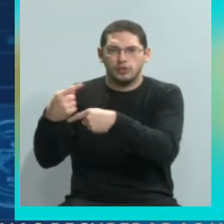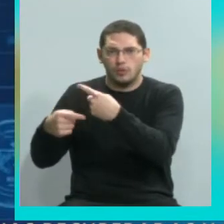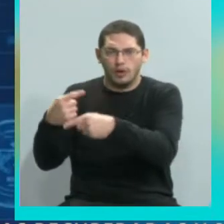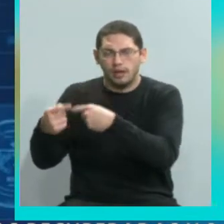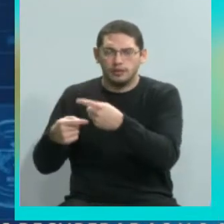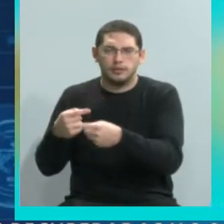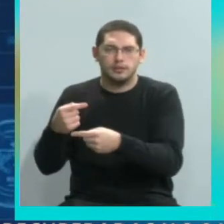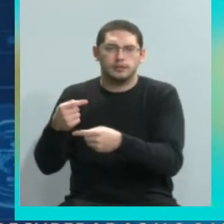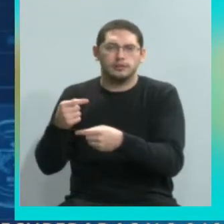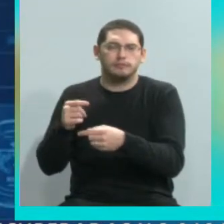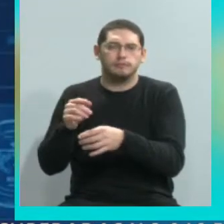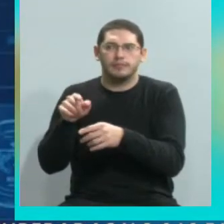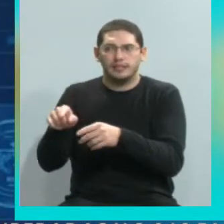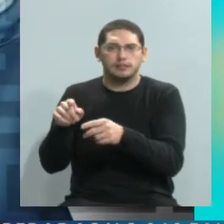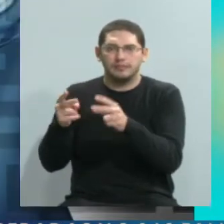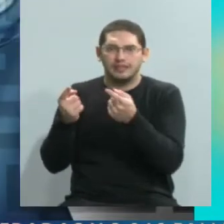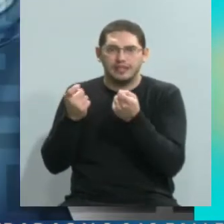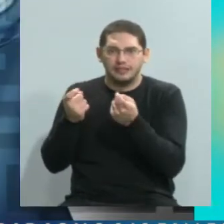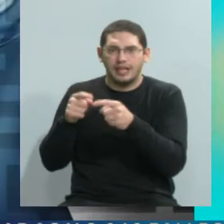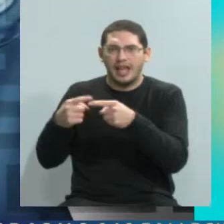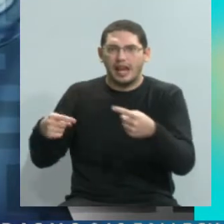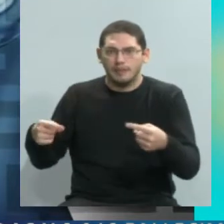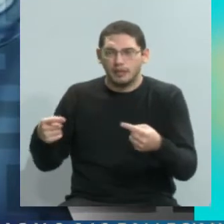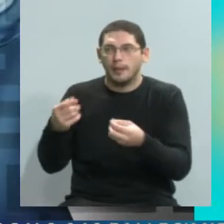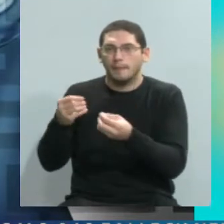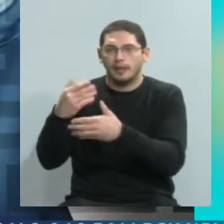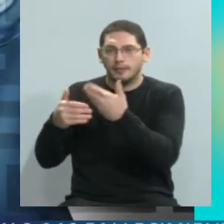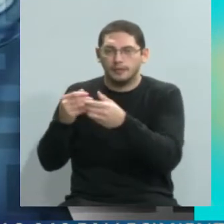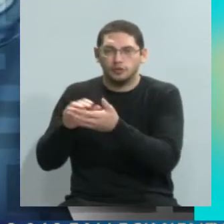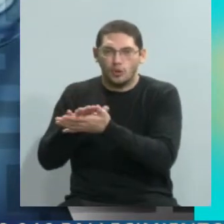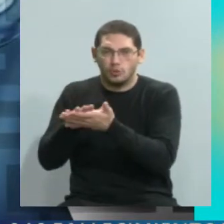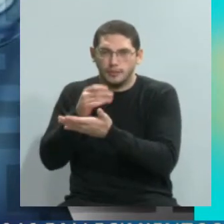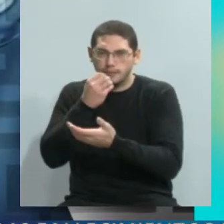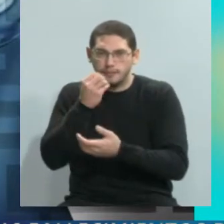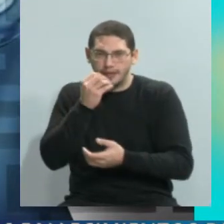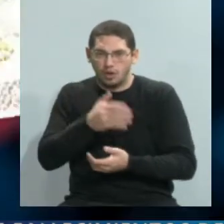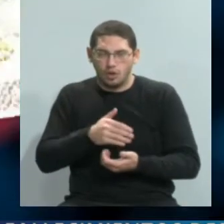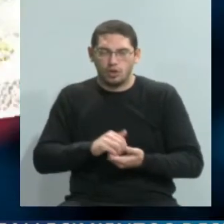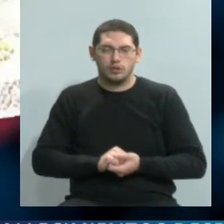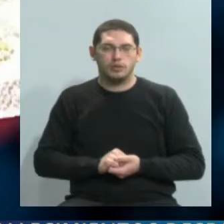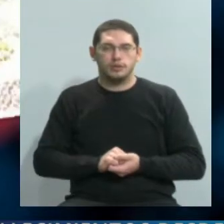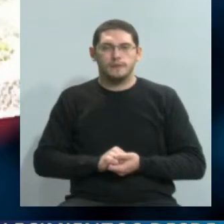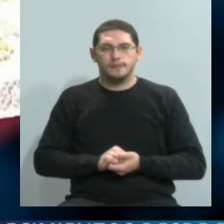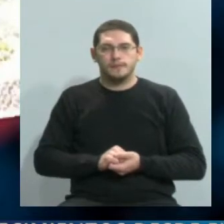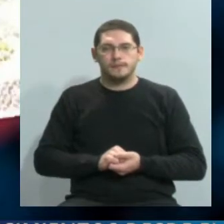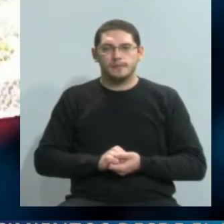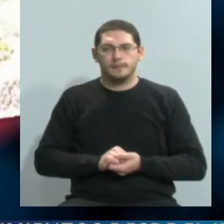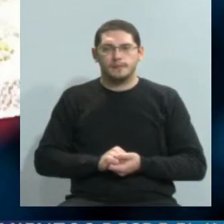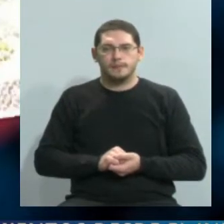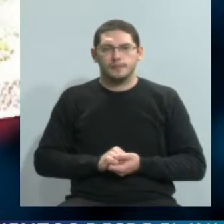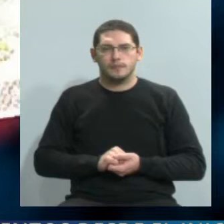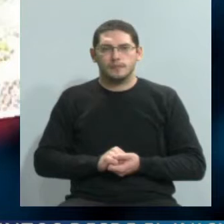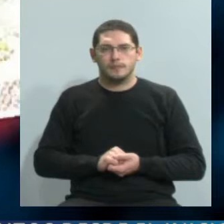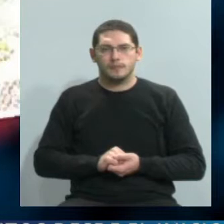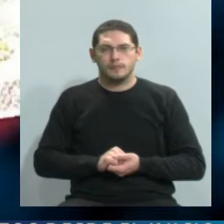en la búsqueda de encontrar esa herramienta, de cual el coach lo único que hace es acompañar a través de la pregunta